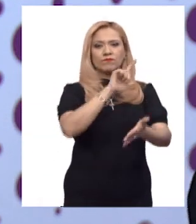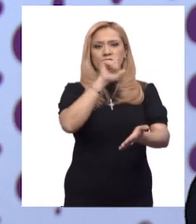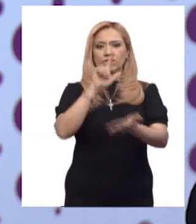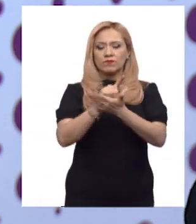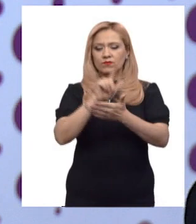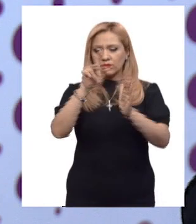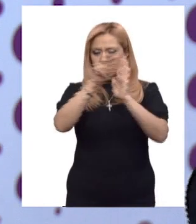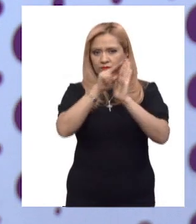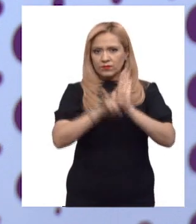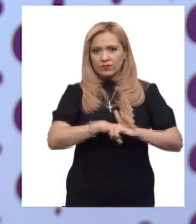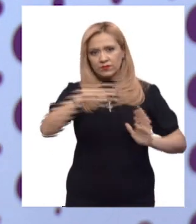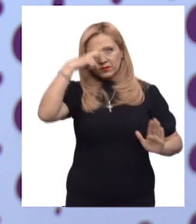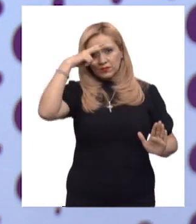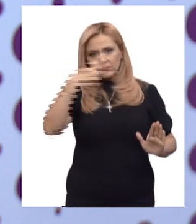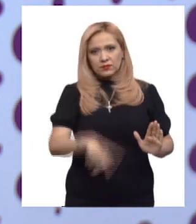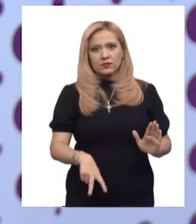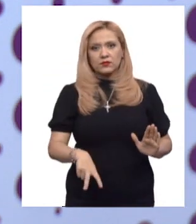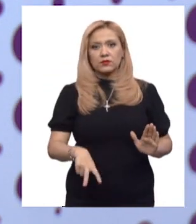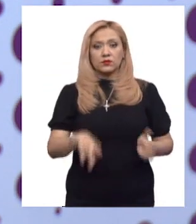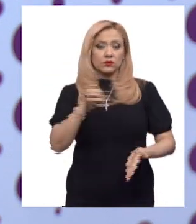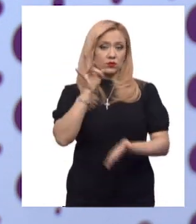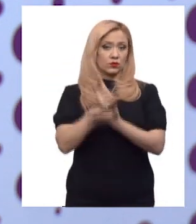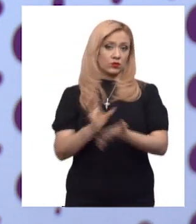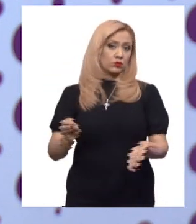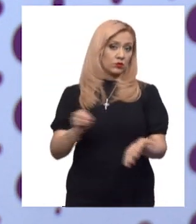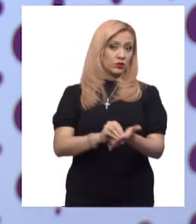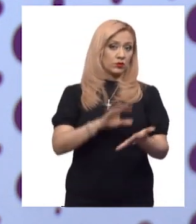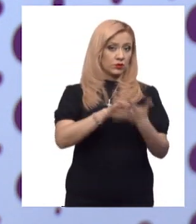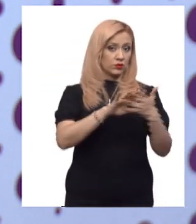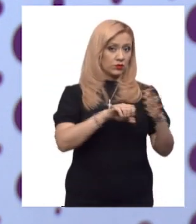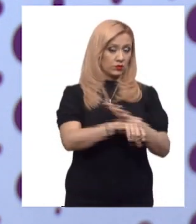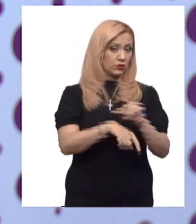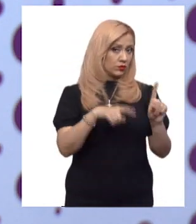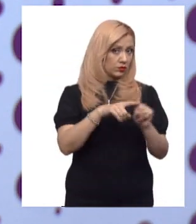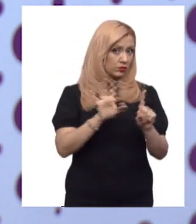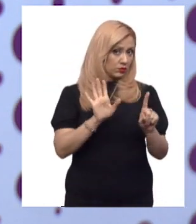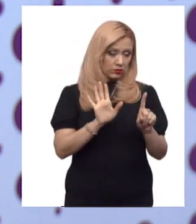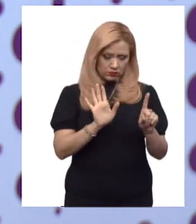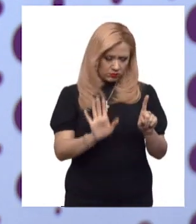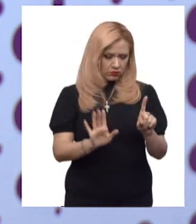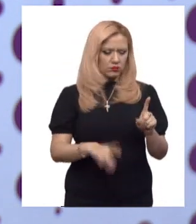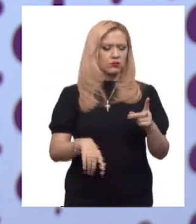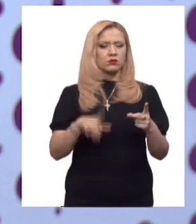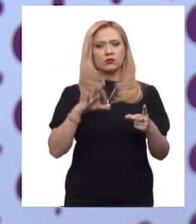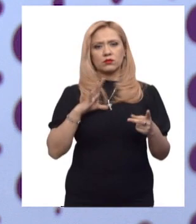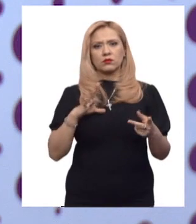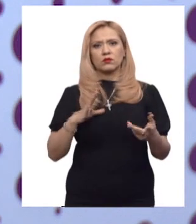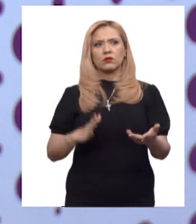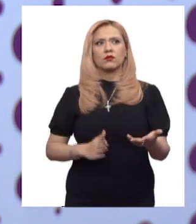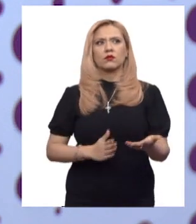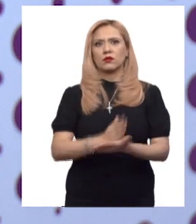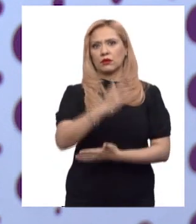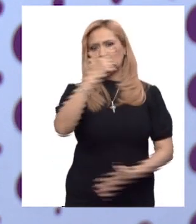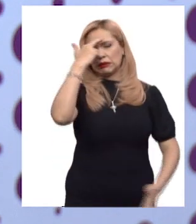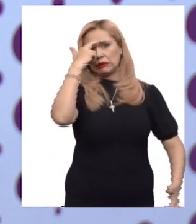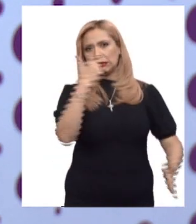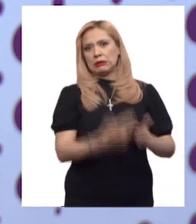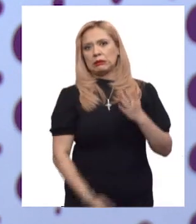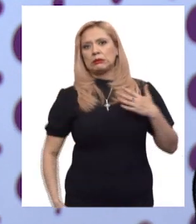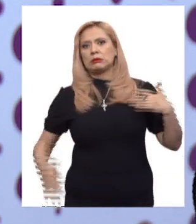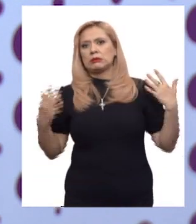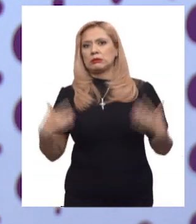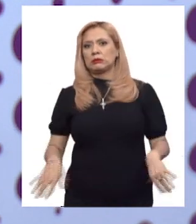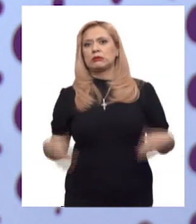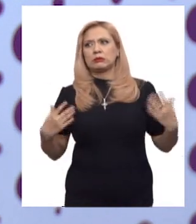de la normativa mexicana, no solamente en el Código Penal, porque existen delitos como acceso ilícito, ¿no? Que es muy amplio y que acceso ilícito